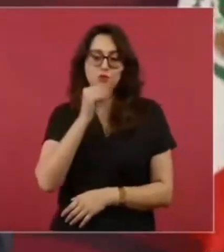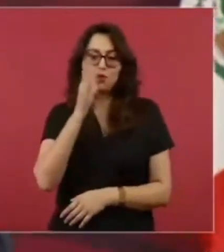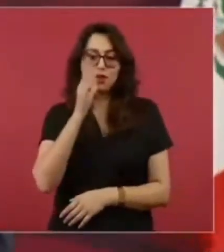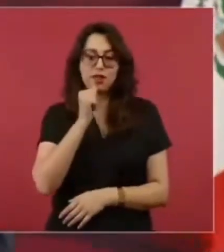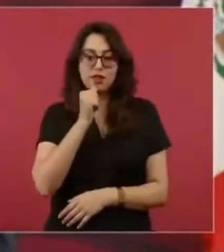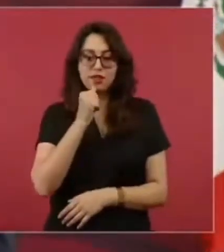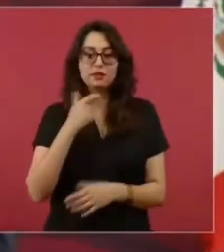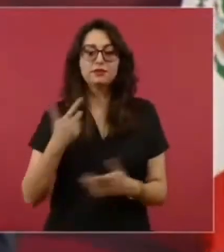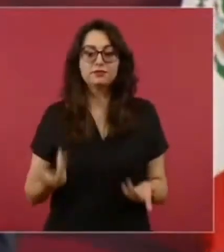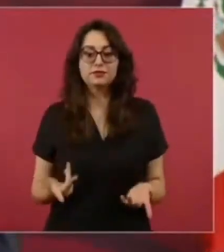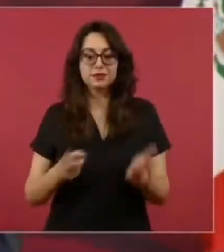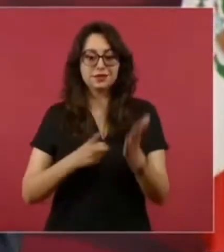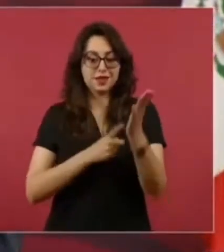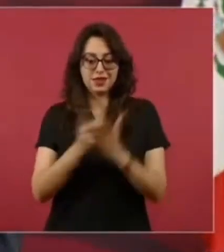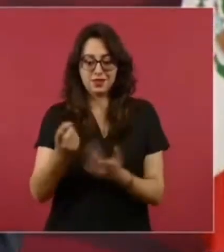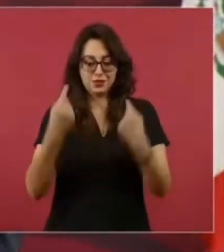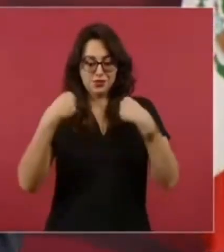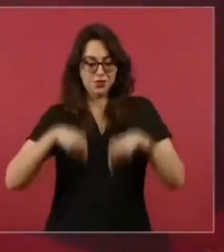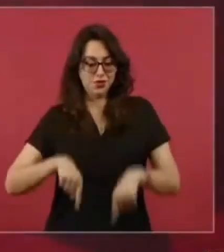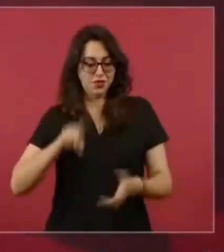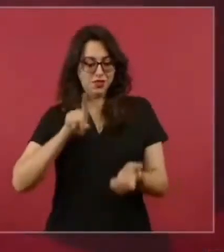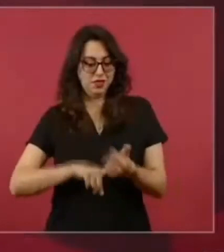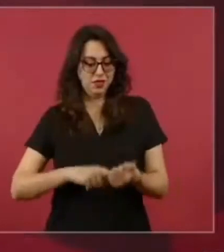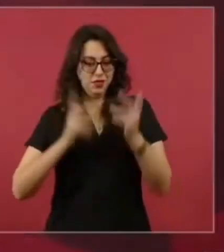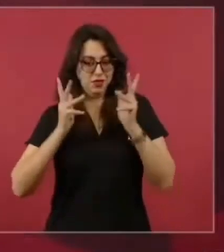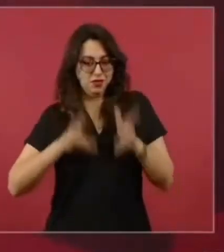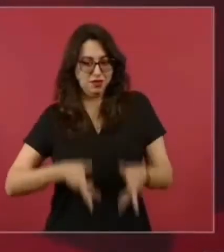porque yo no voy a recibir pensión